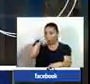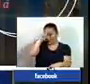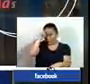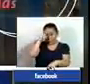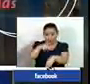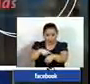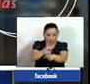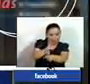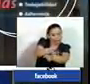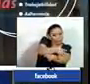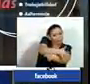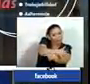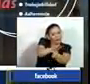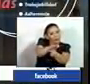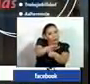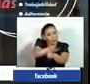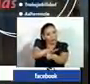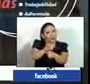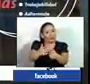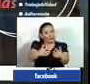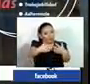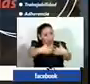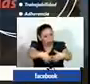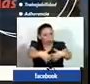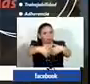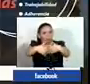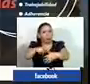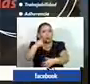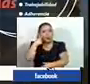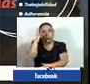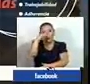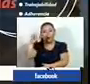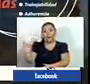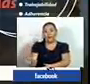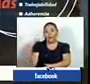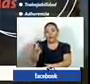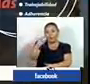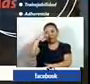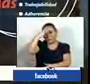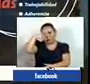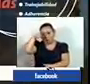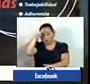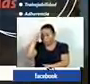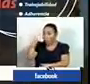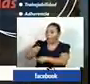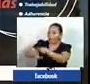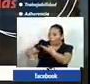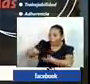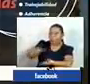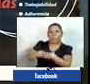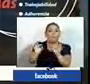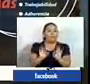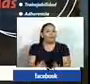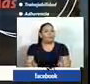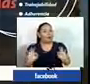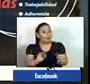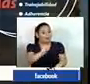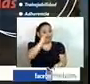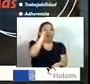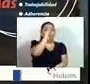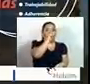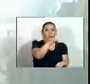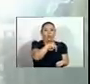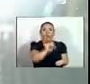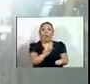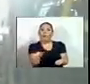tiempo de la pandemia con los laboratorios de innovación en Francia y México justo para mejorar la calidad de ese producto. Eso